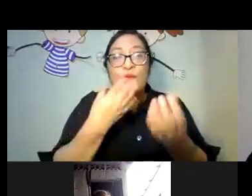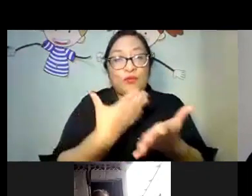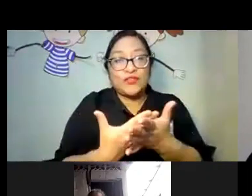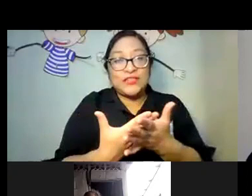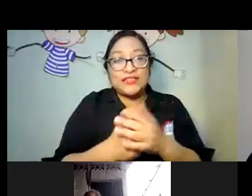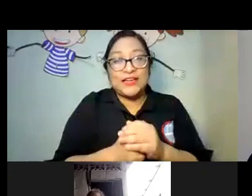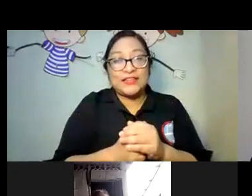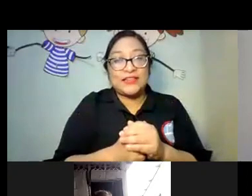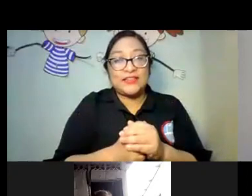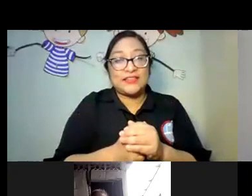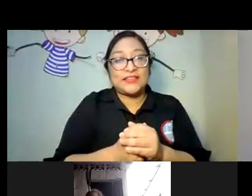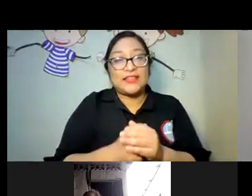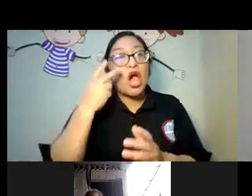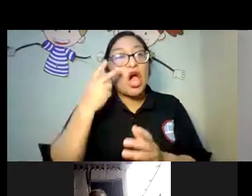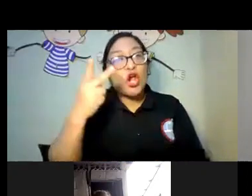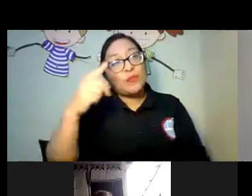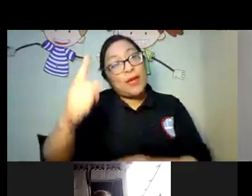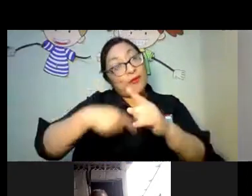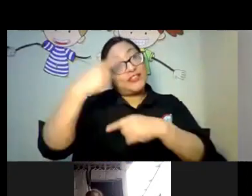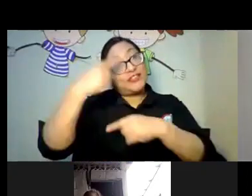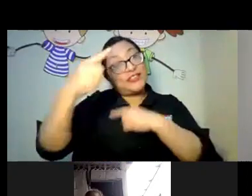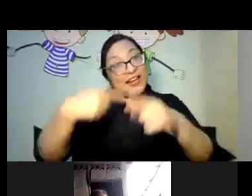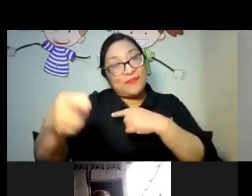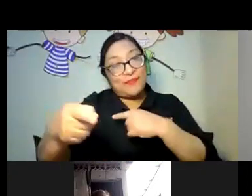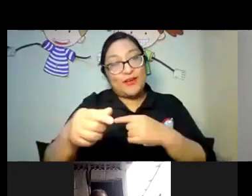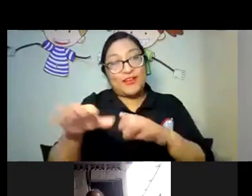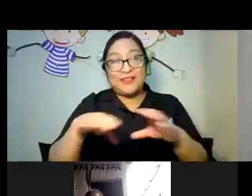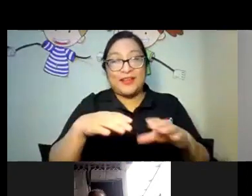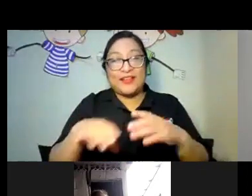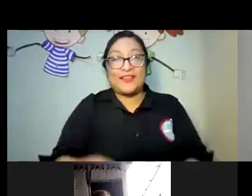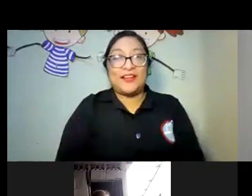gracias. Nos vemos hasta la próxima.